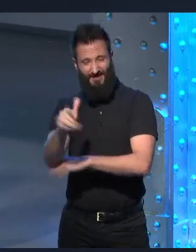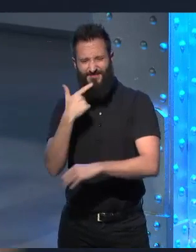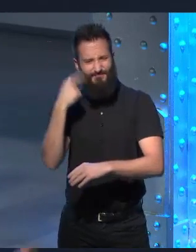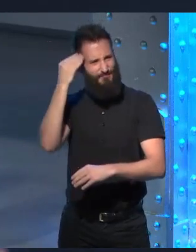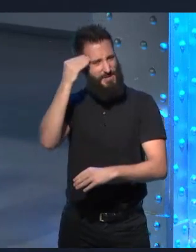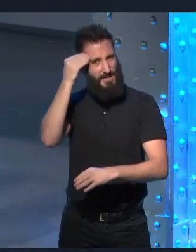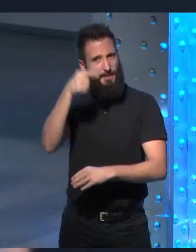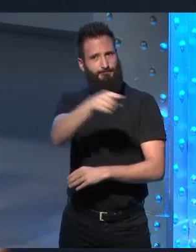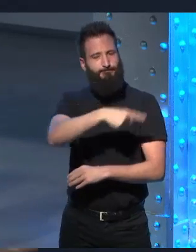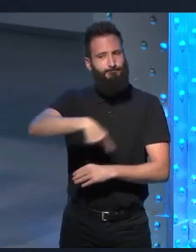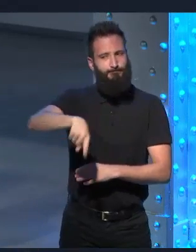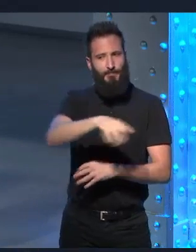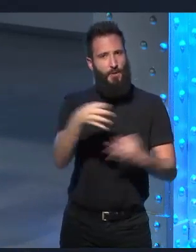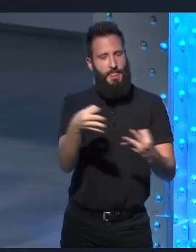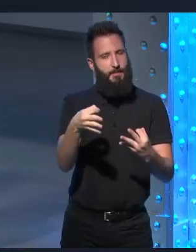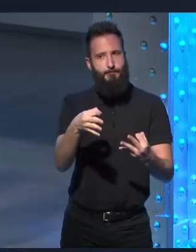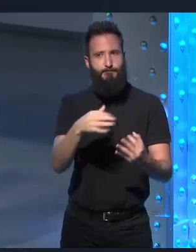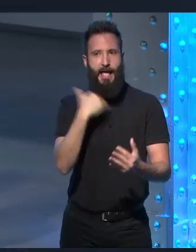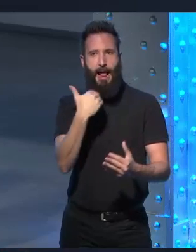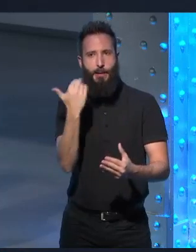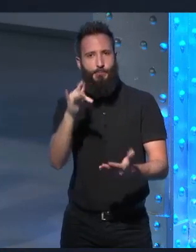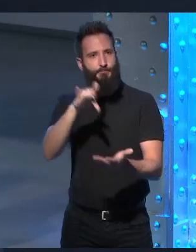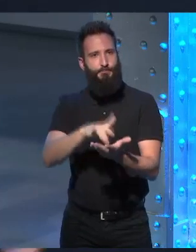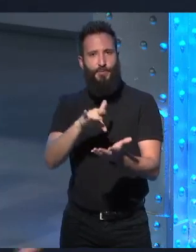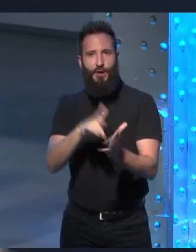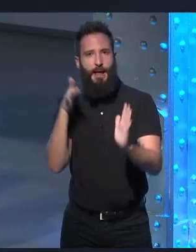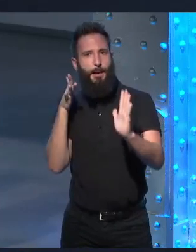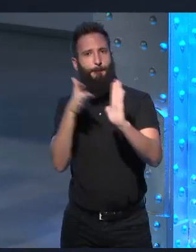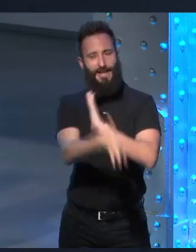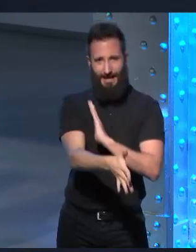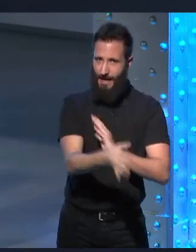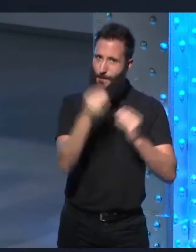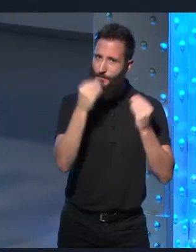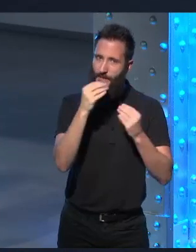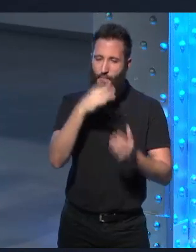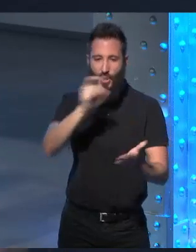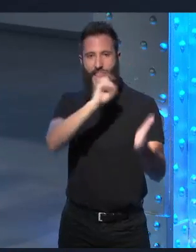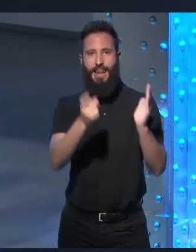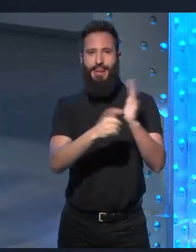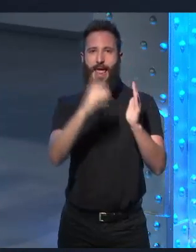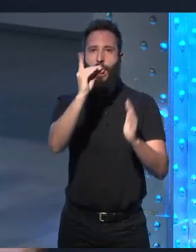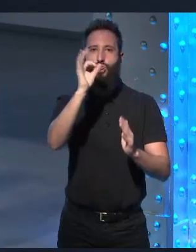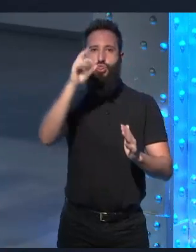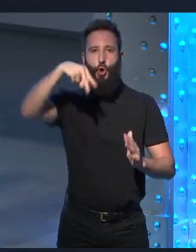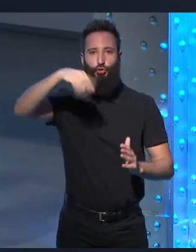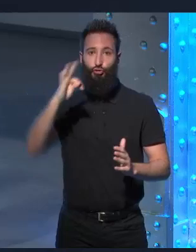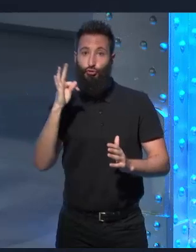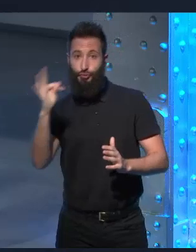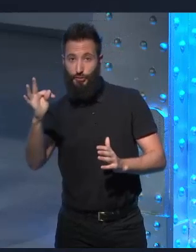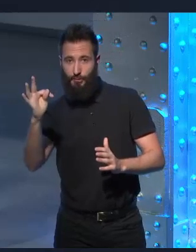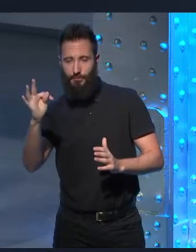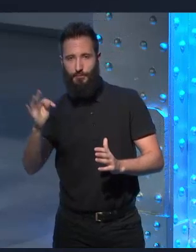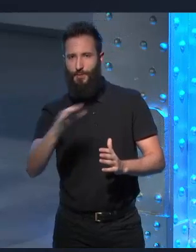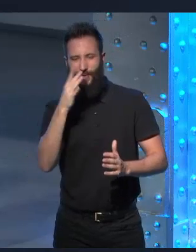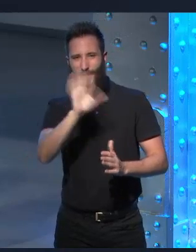en realidad hay un agujero muy grande que cubrir, qué sé yo, la ley DONT, la mal llamada ley, ¿no? Que parece que es como una ley precioso para que lo